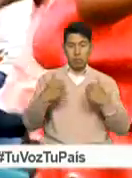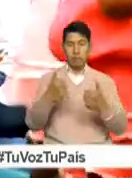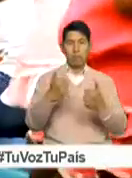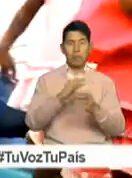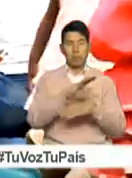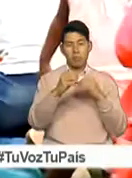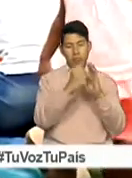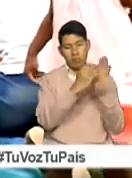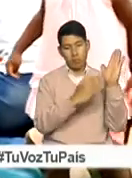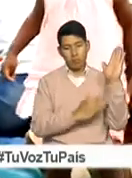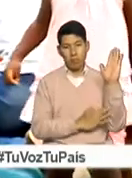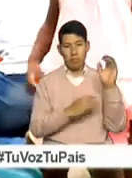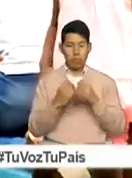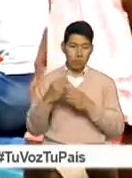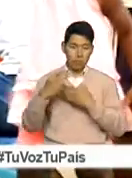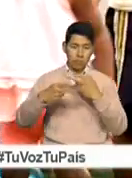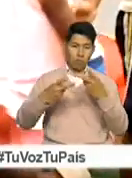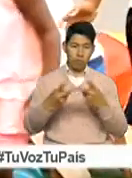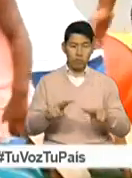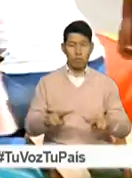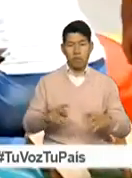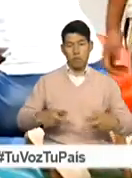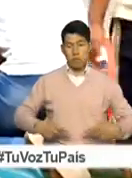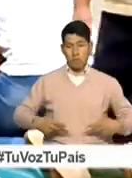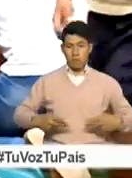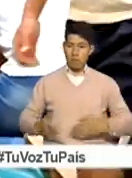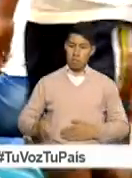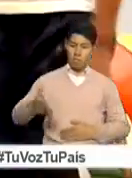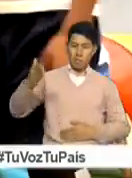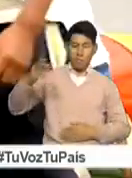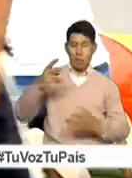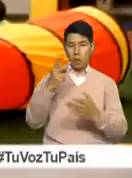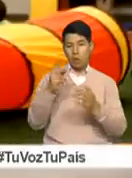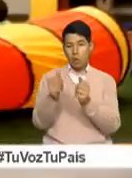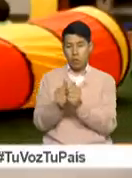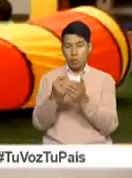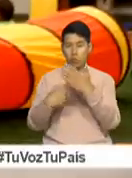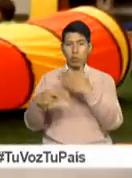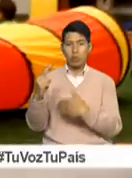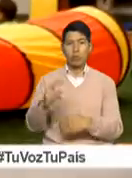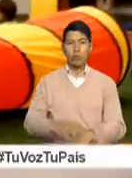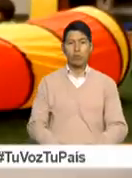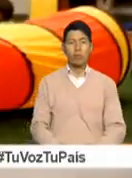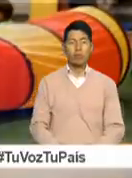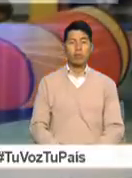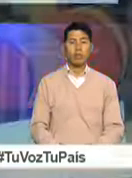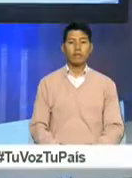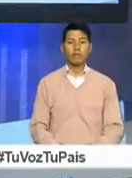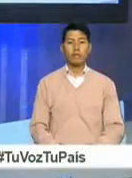programa creciendo con nuestros hijos katherine morejón noticieros ciudadano